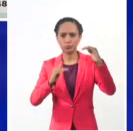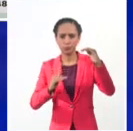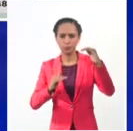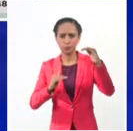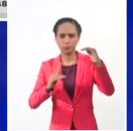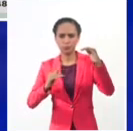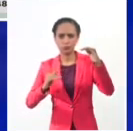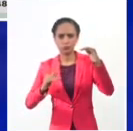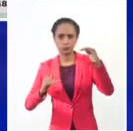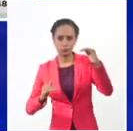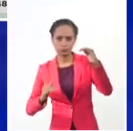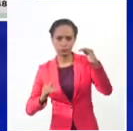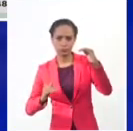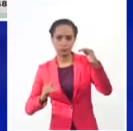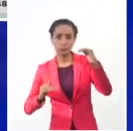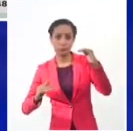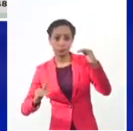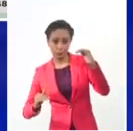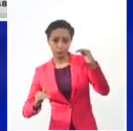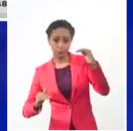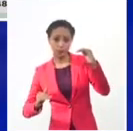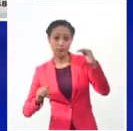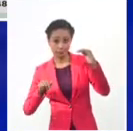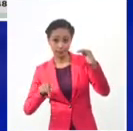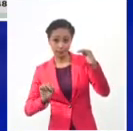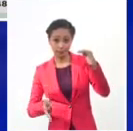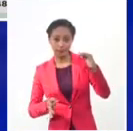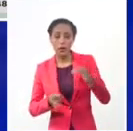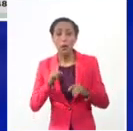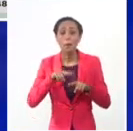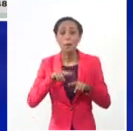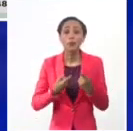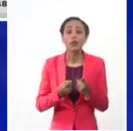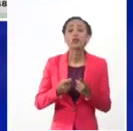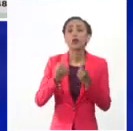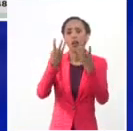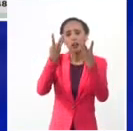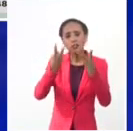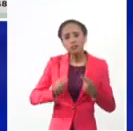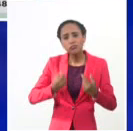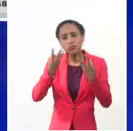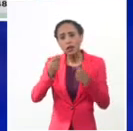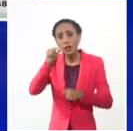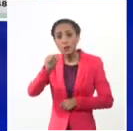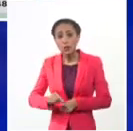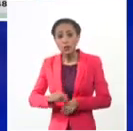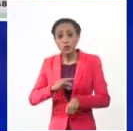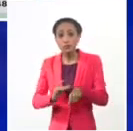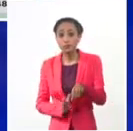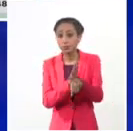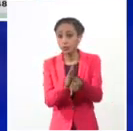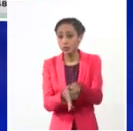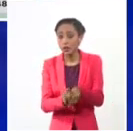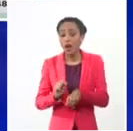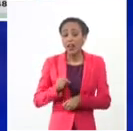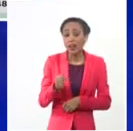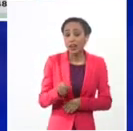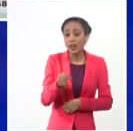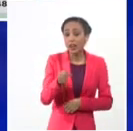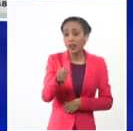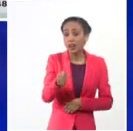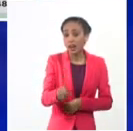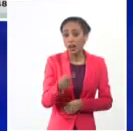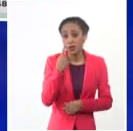pone en la tabla esa que aparece ahí, el promedio de casos por día